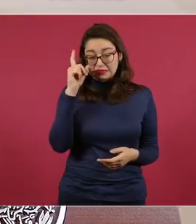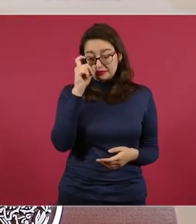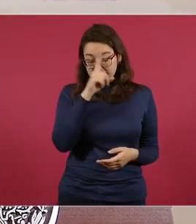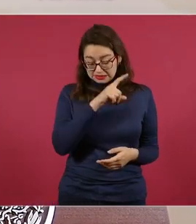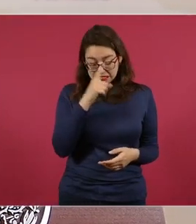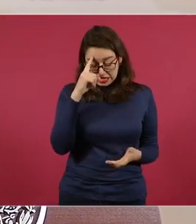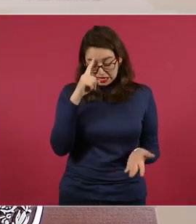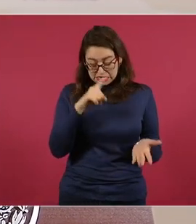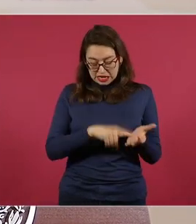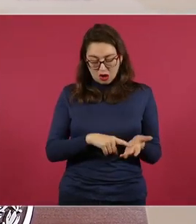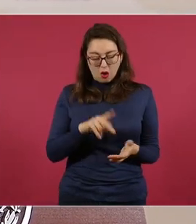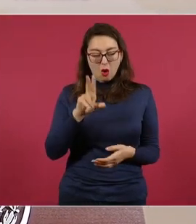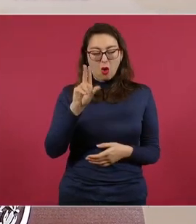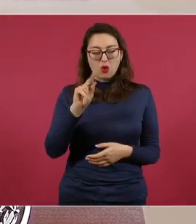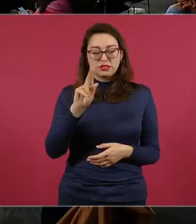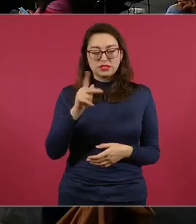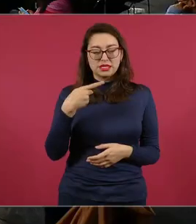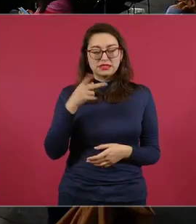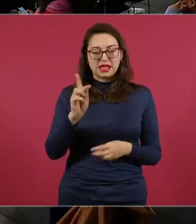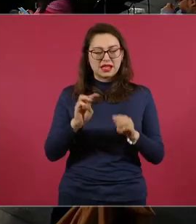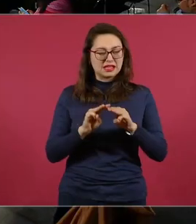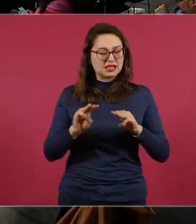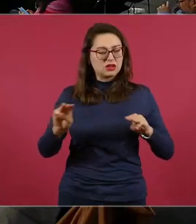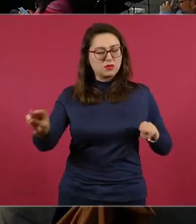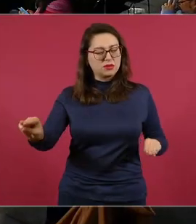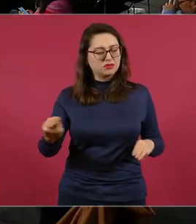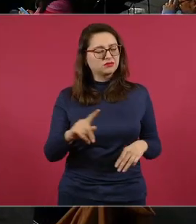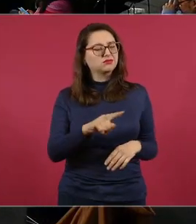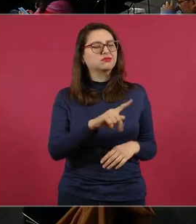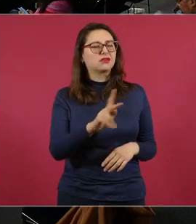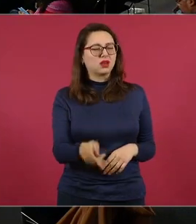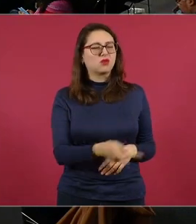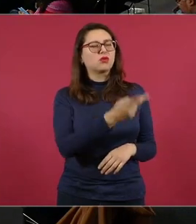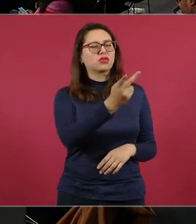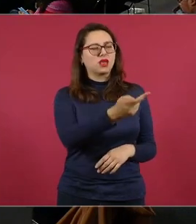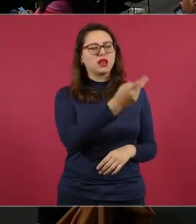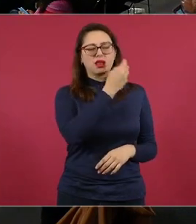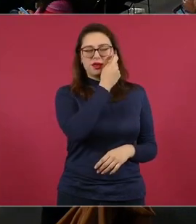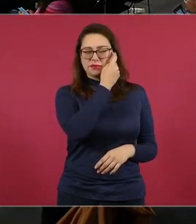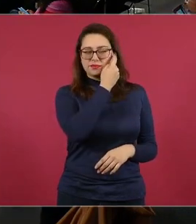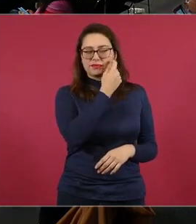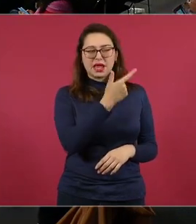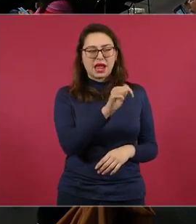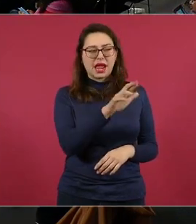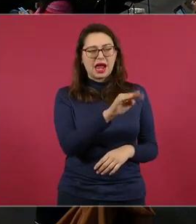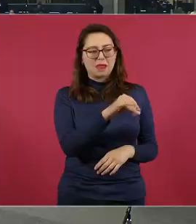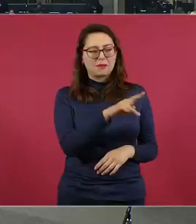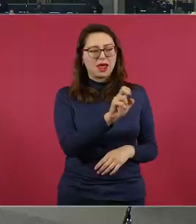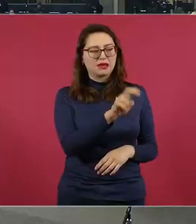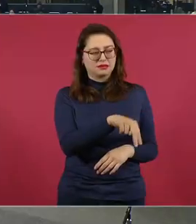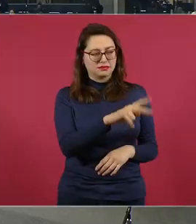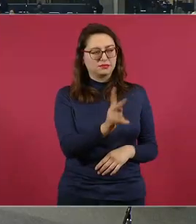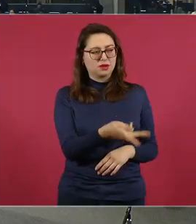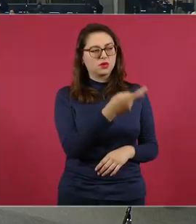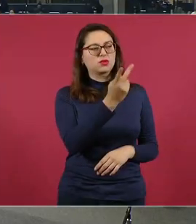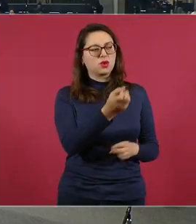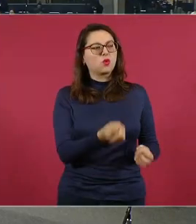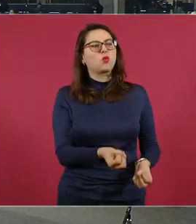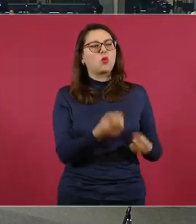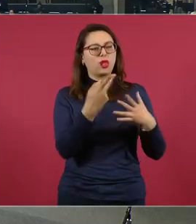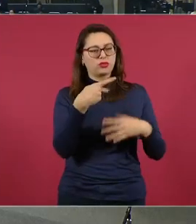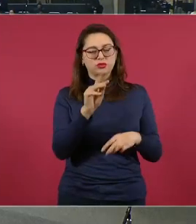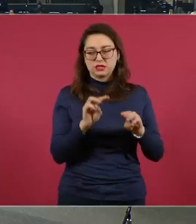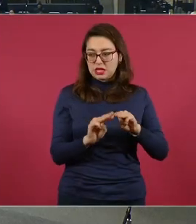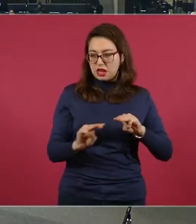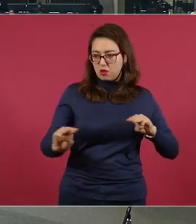80 kilómetros, a ver si se le pregunta a Germán, 80 kilómetros